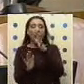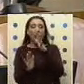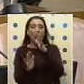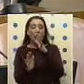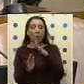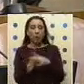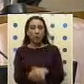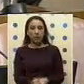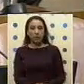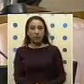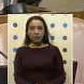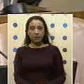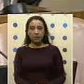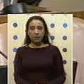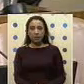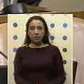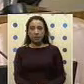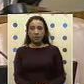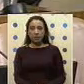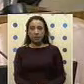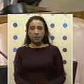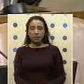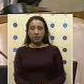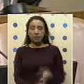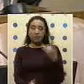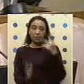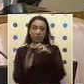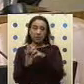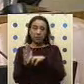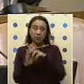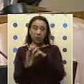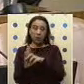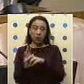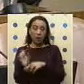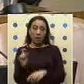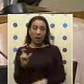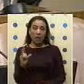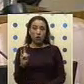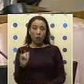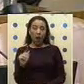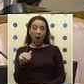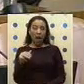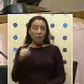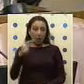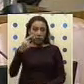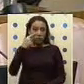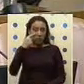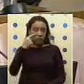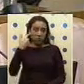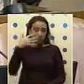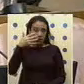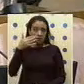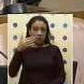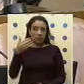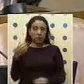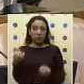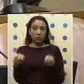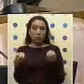Río Estrecho. El caso del proyecto Pascualama sin duda ha sido emblemático.